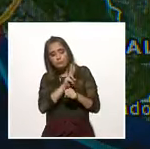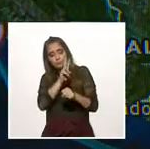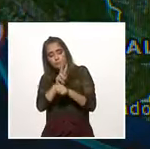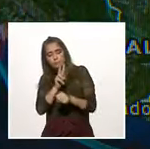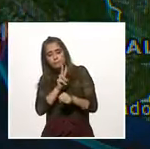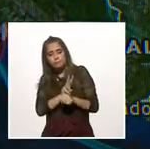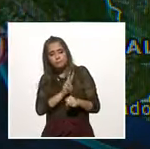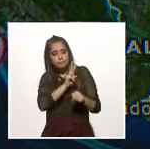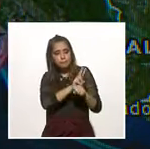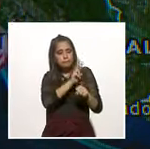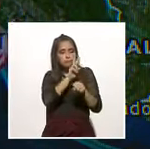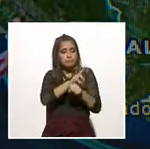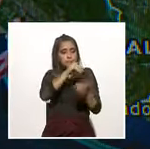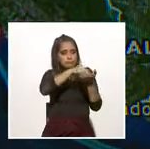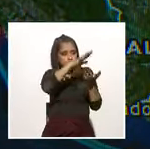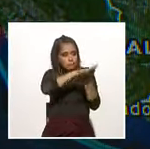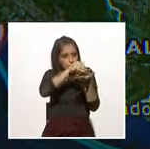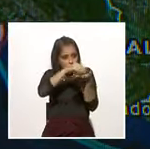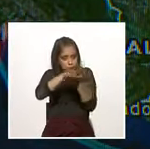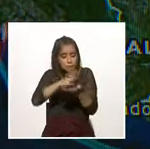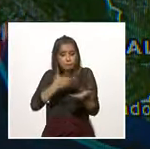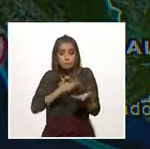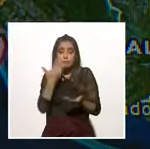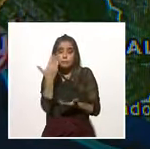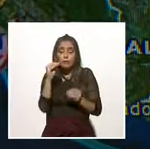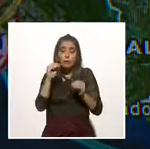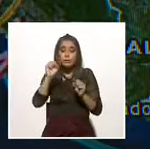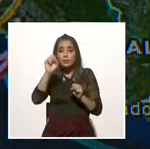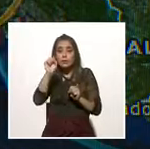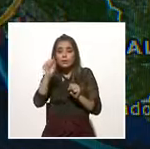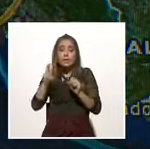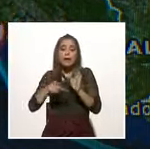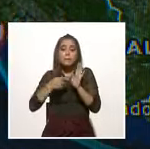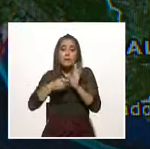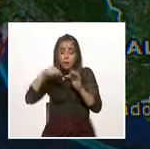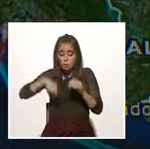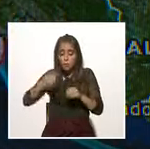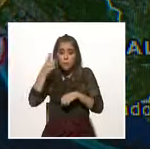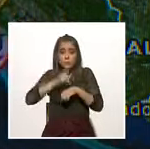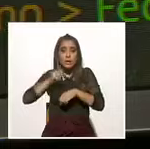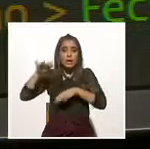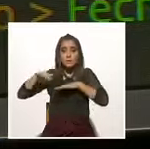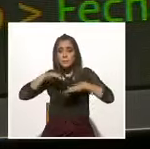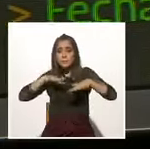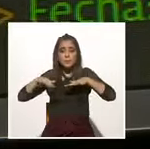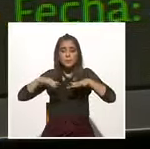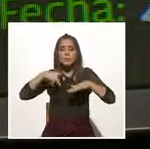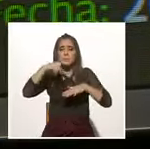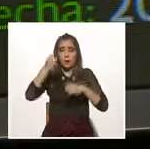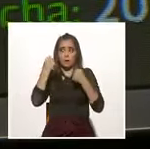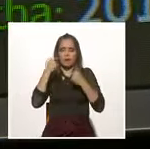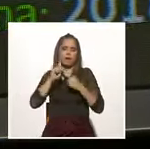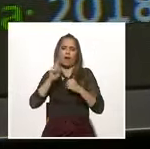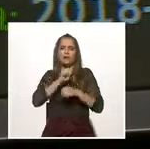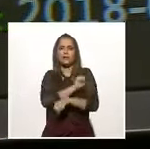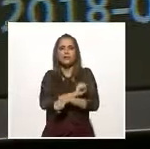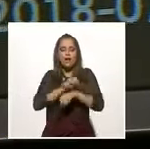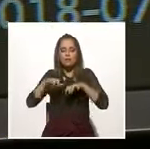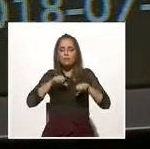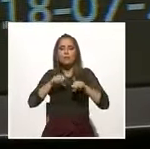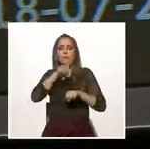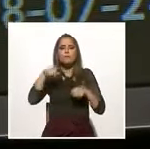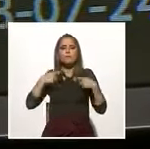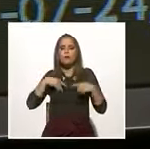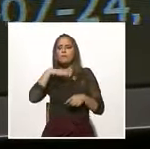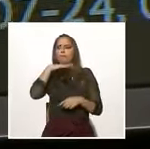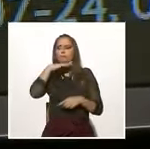están reportando entre 50 y 60 sismos diarios. Claro, estos sismos son muy pequeñitos, que la mayoría no los sentimos, pero